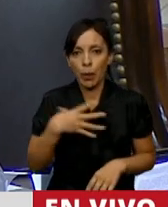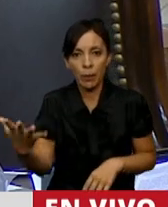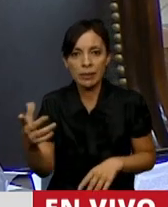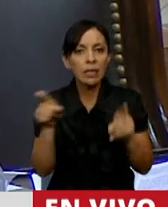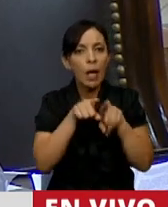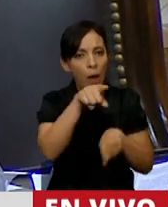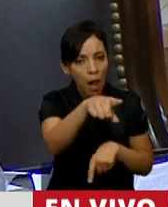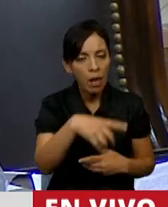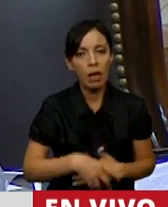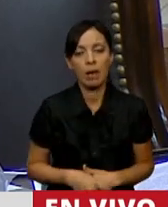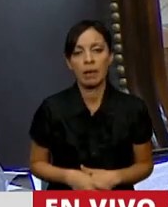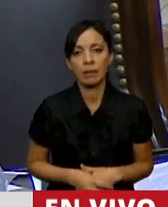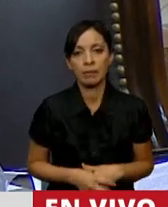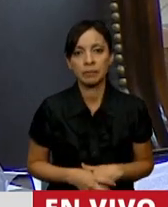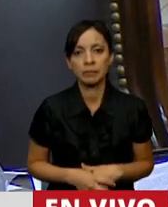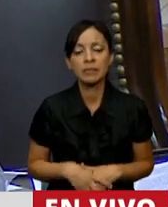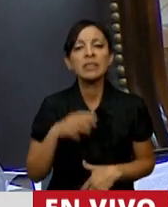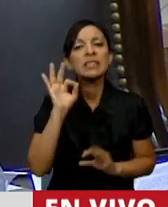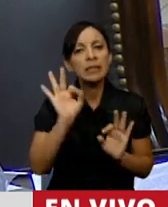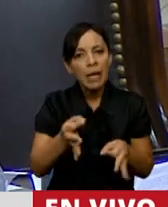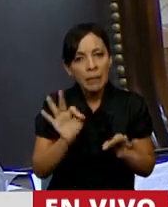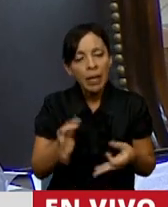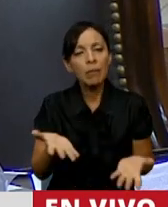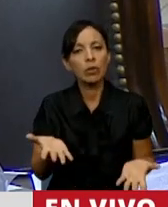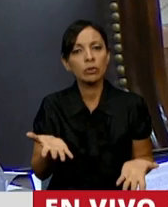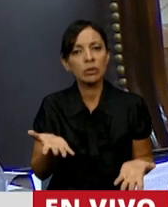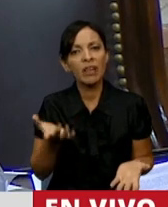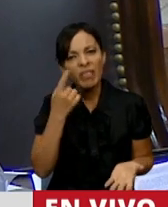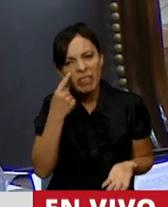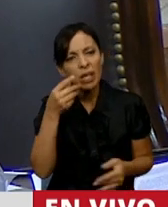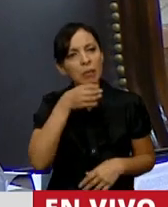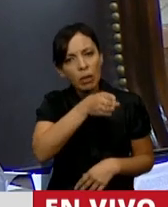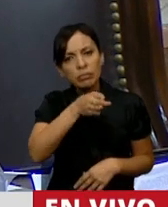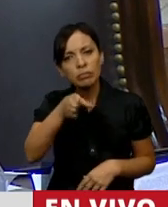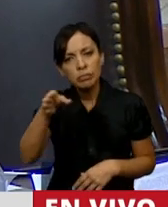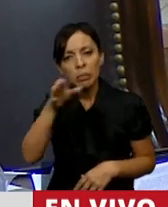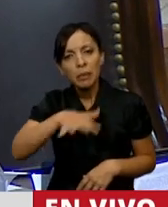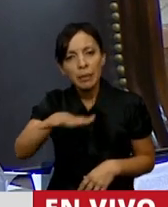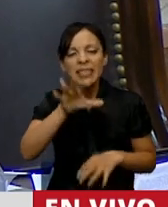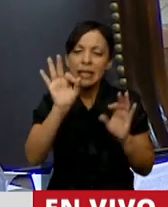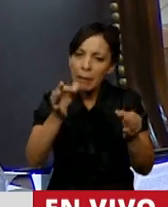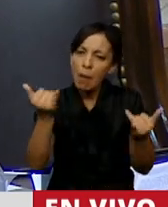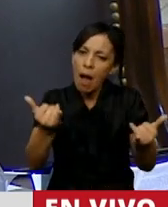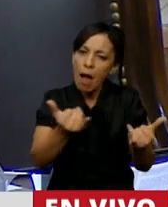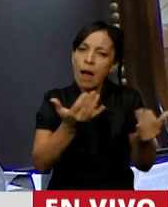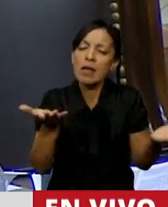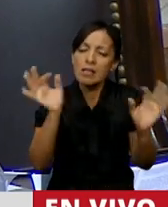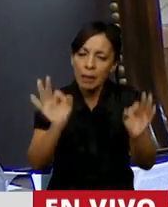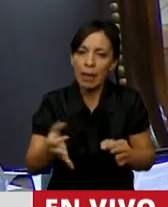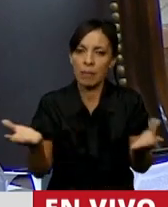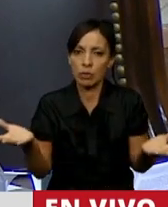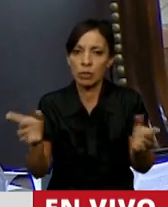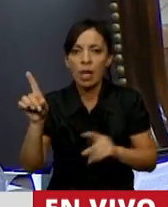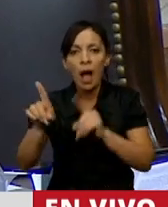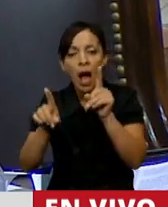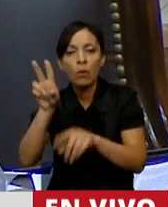que usted. Y sabemos, y vivimos, y recorremos los barrios, sabemos de las historias, y sabemos de